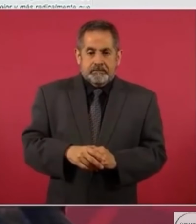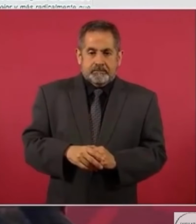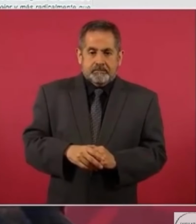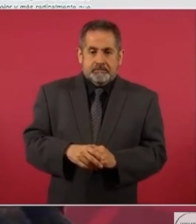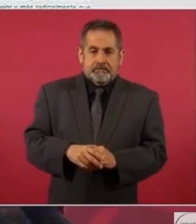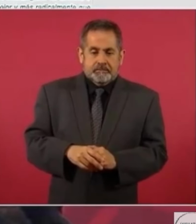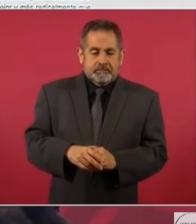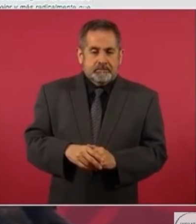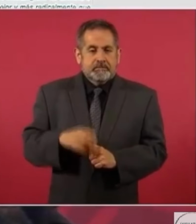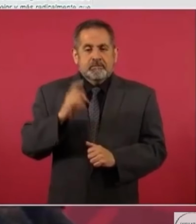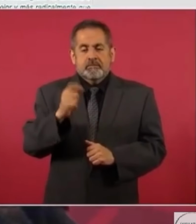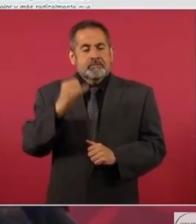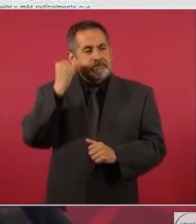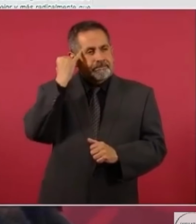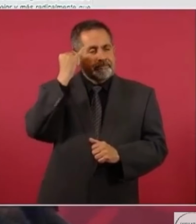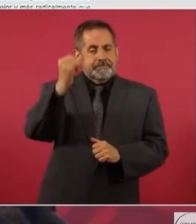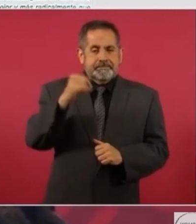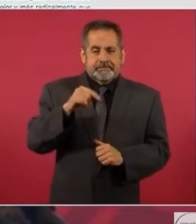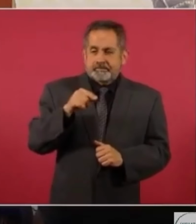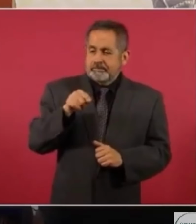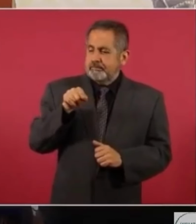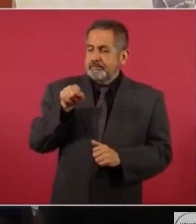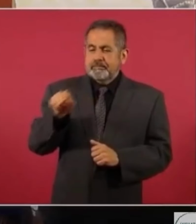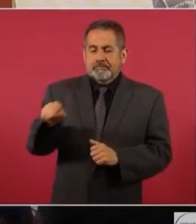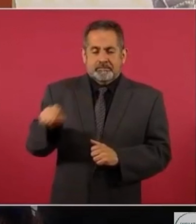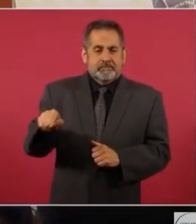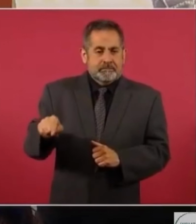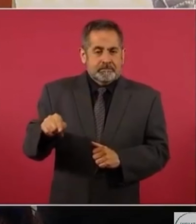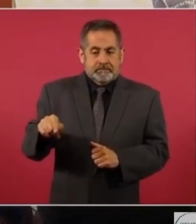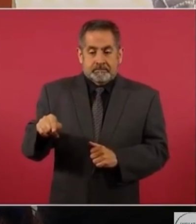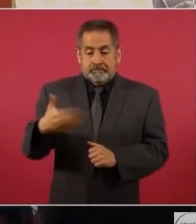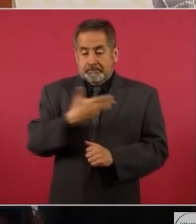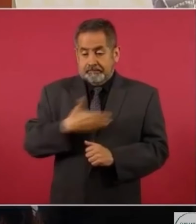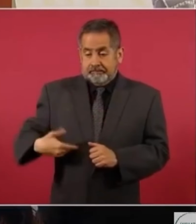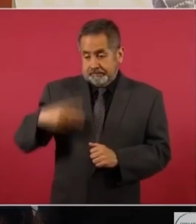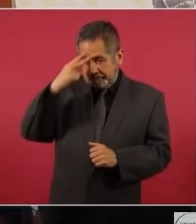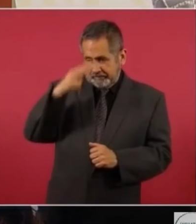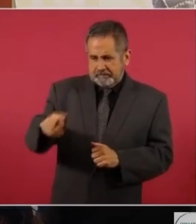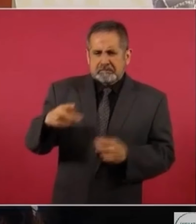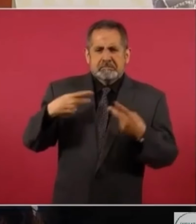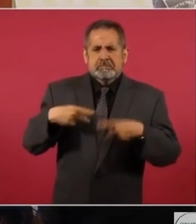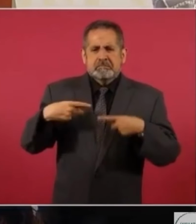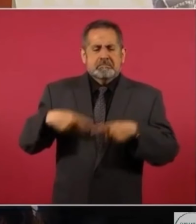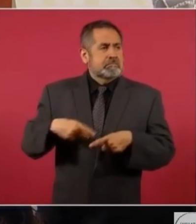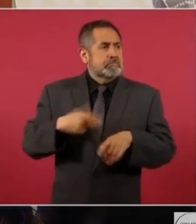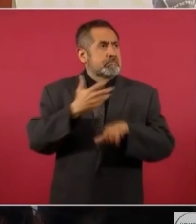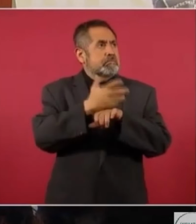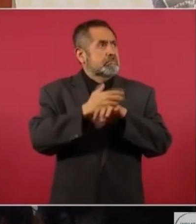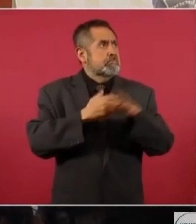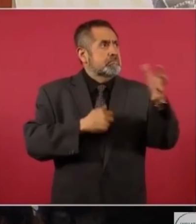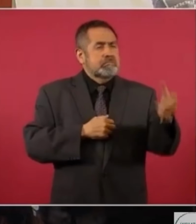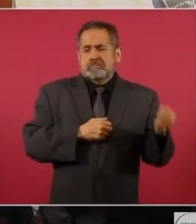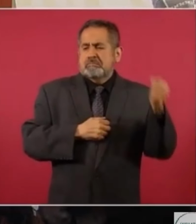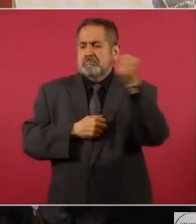abandonar la idea de poner en la presidencia mexicana a un ciudadano norteamericano,